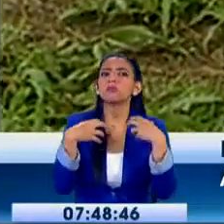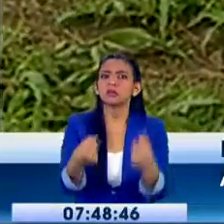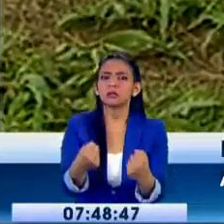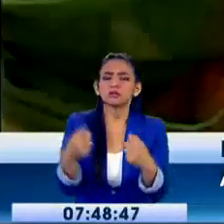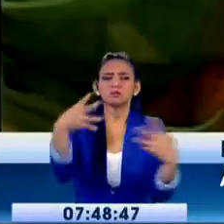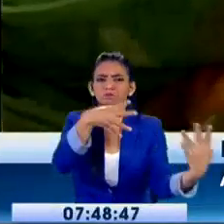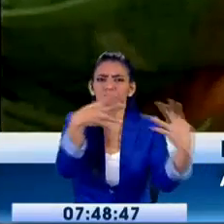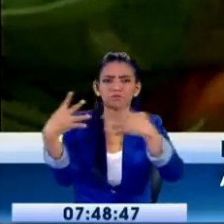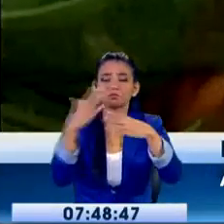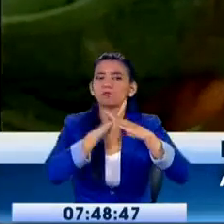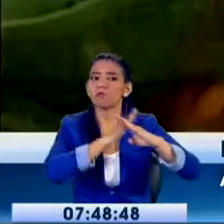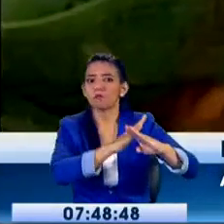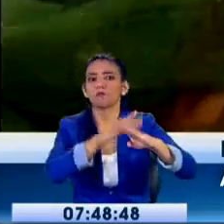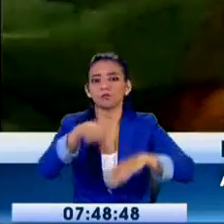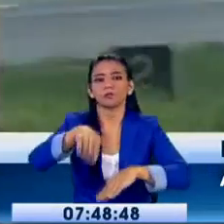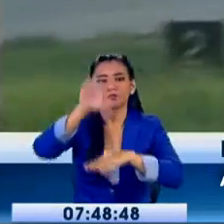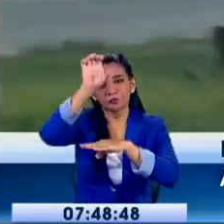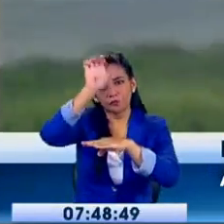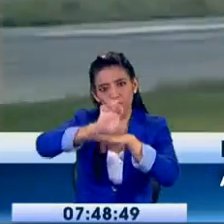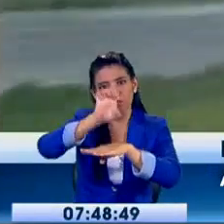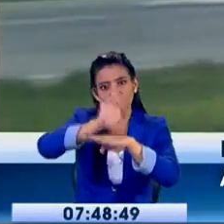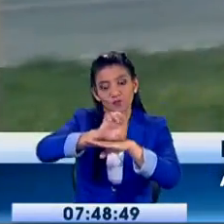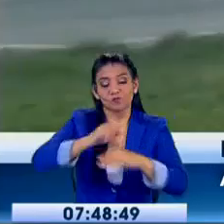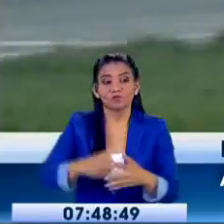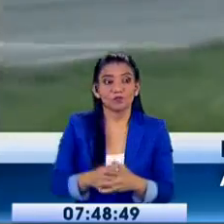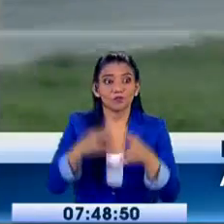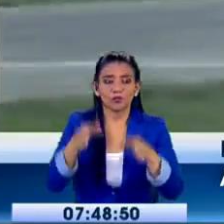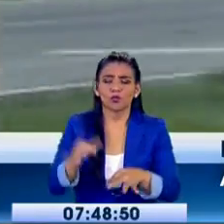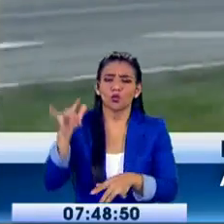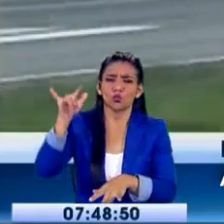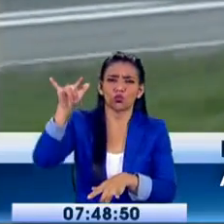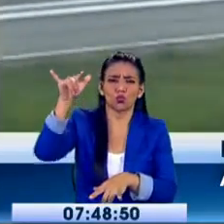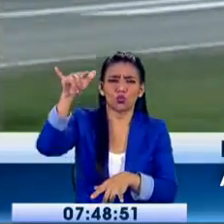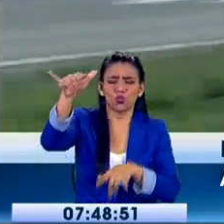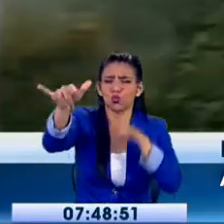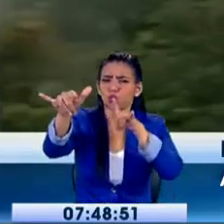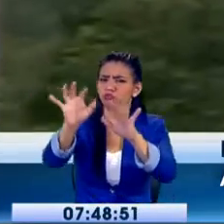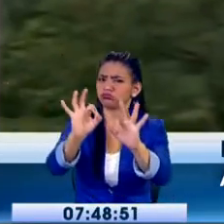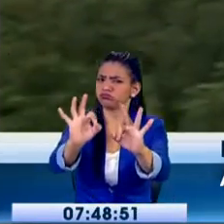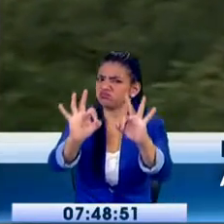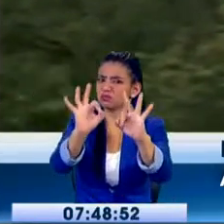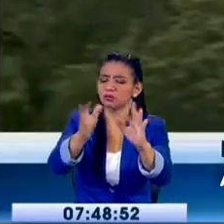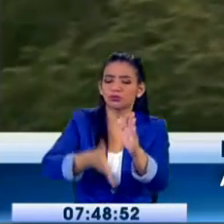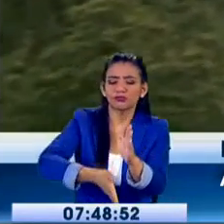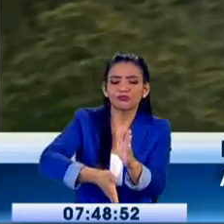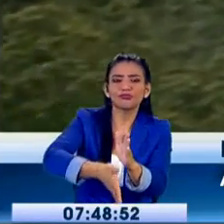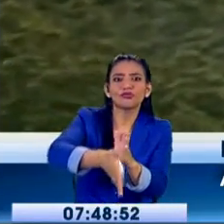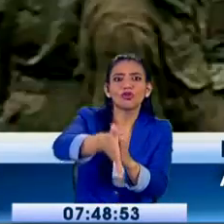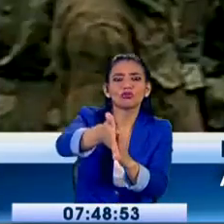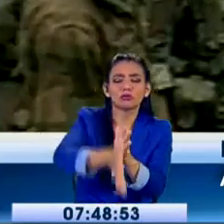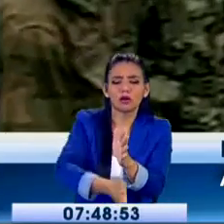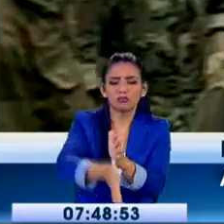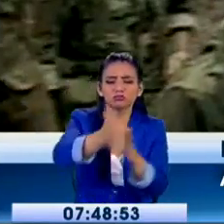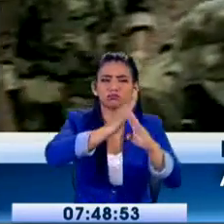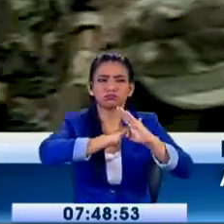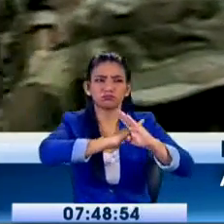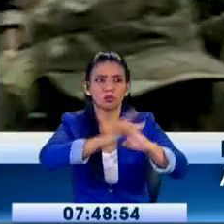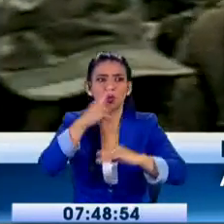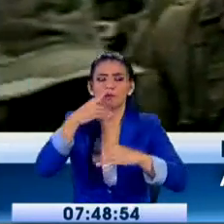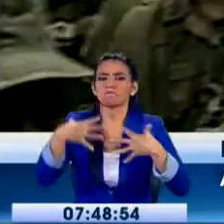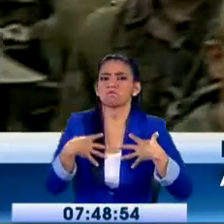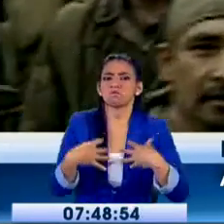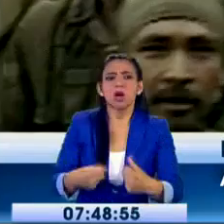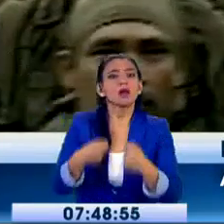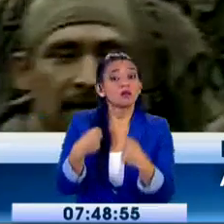tierra defendiendo la soberanía nacional. Por aire la aviación también demostró su preparación. La frontera estaba blindada por valientes hombres